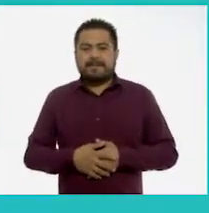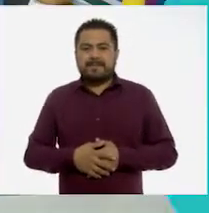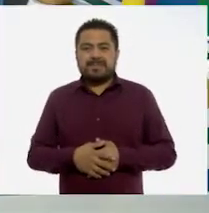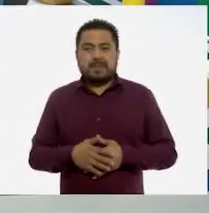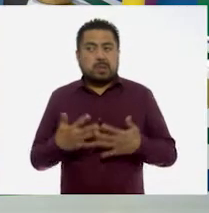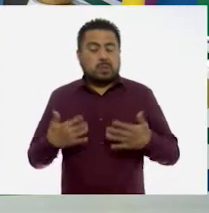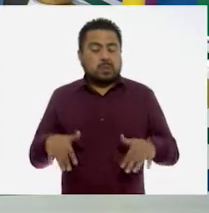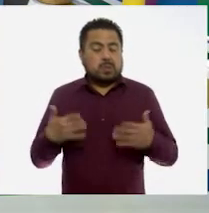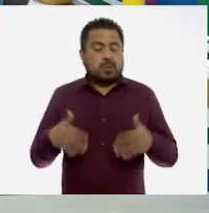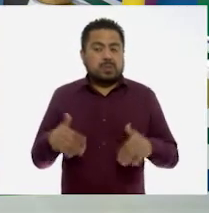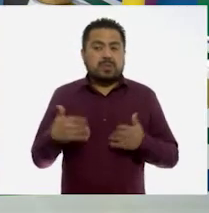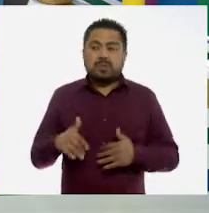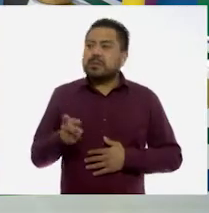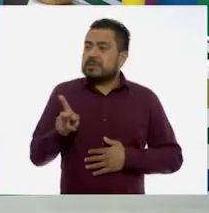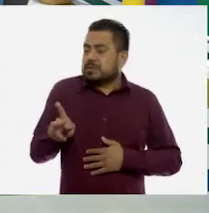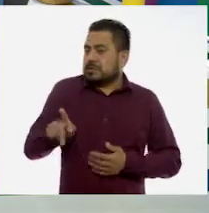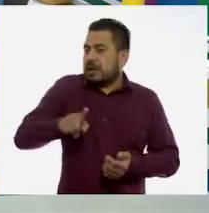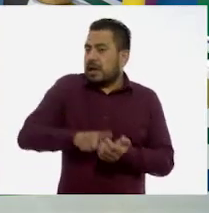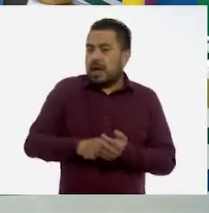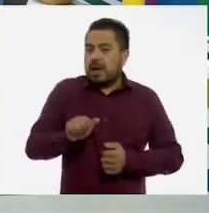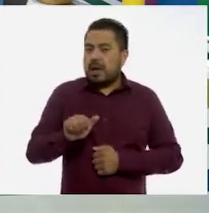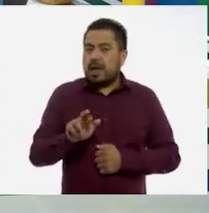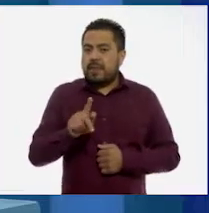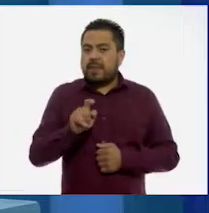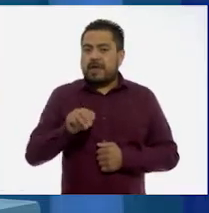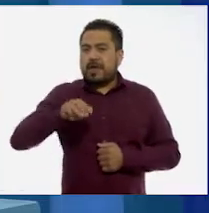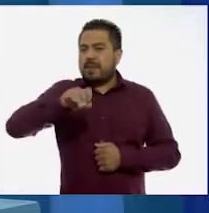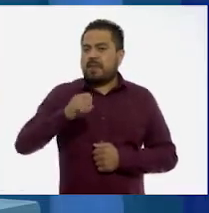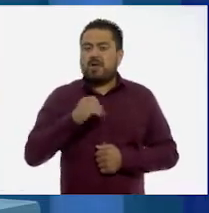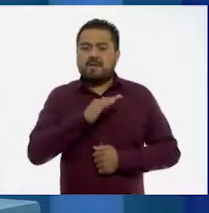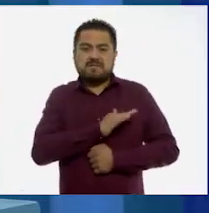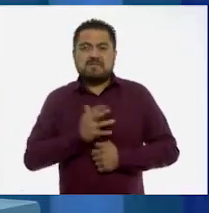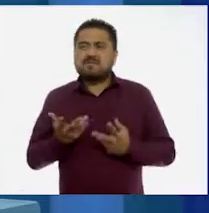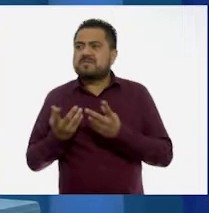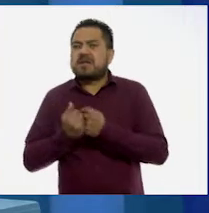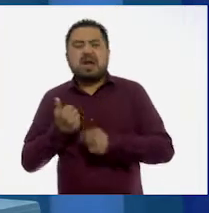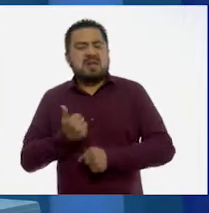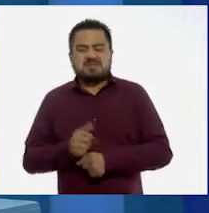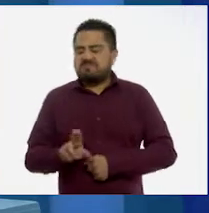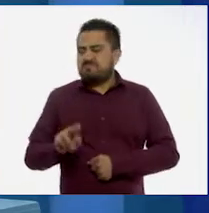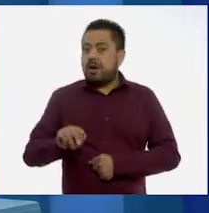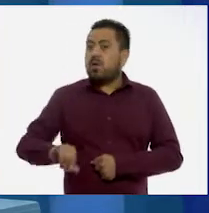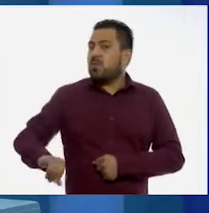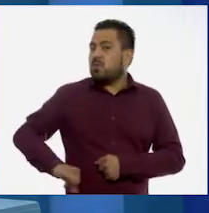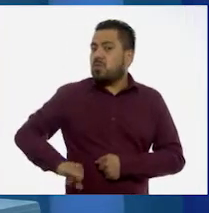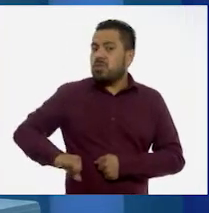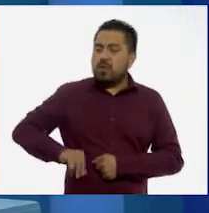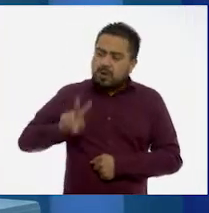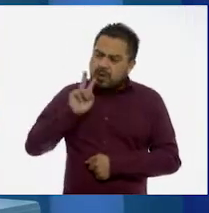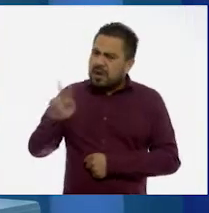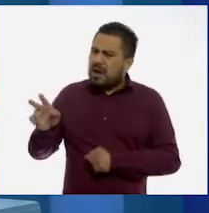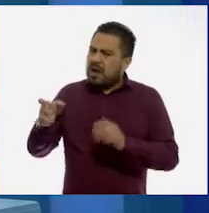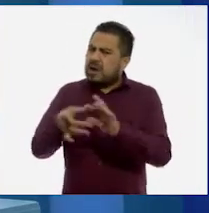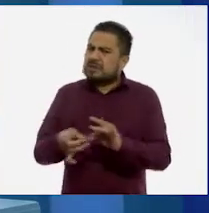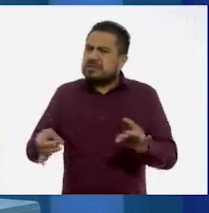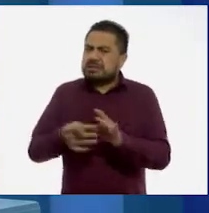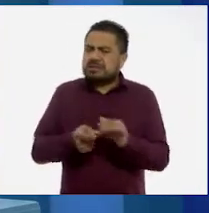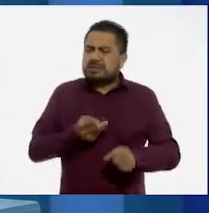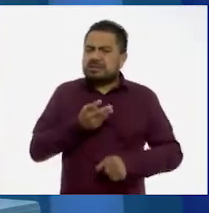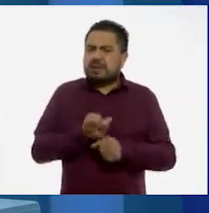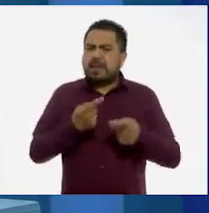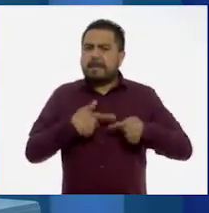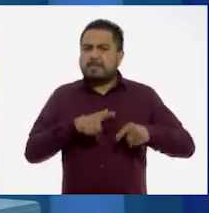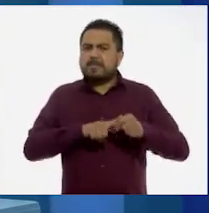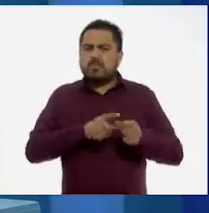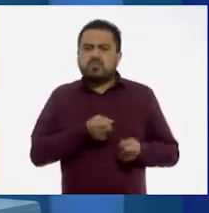¡Qué barbaridad, Gaby! Parece que Artemio no es muy feliz con su abuela. Y es interesante ver este tipo de narraciones en tercera